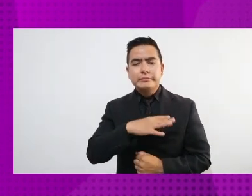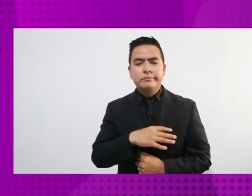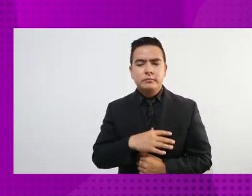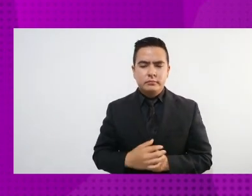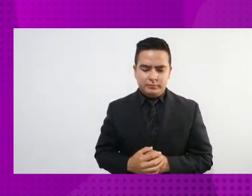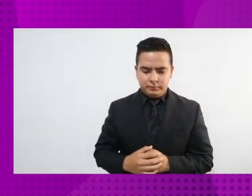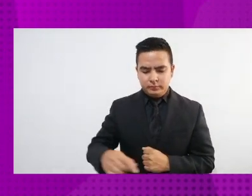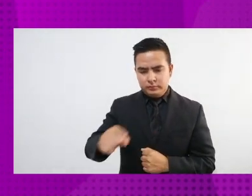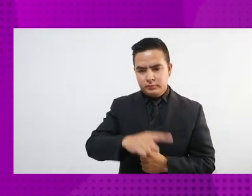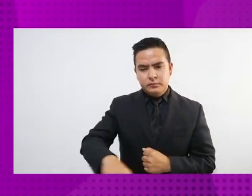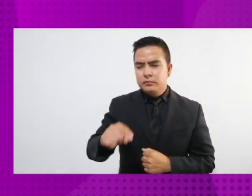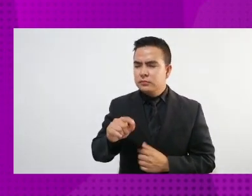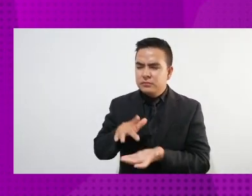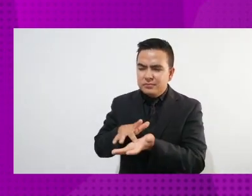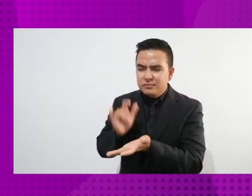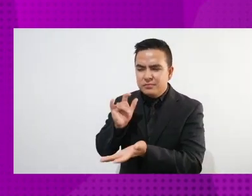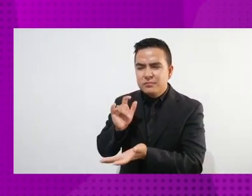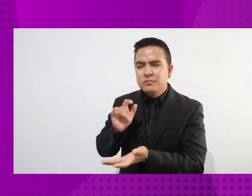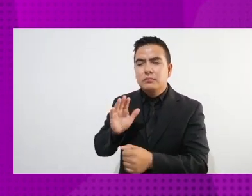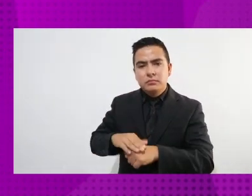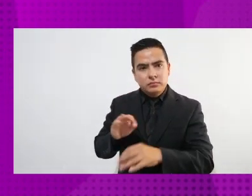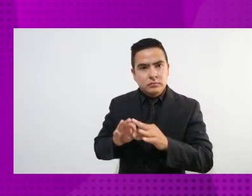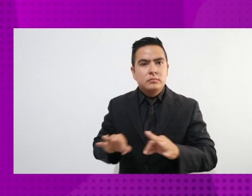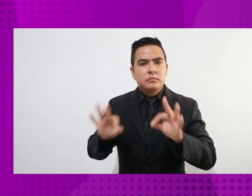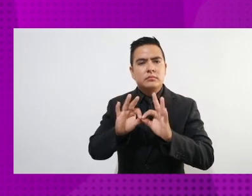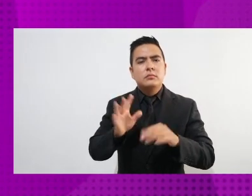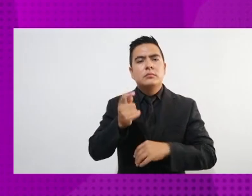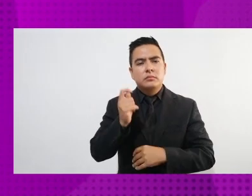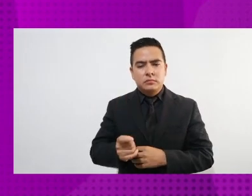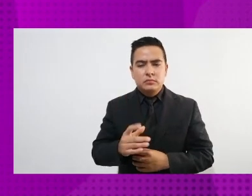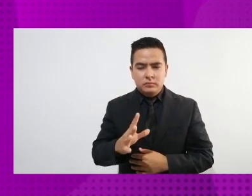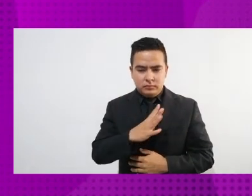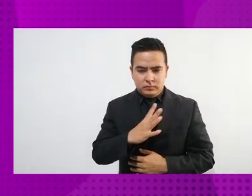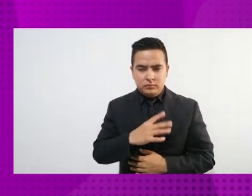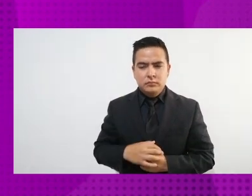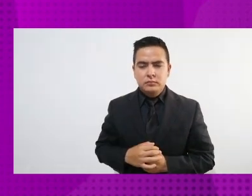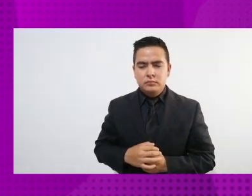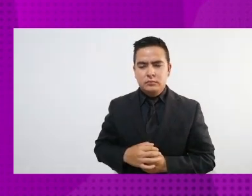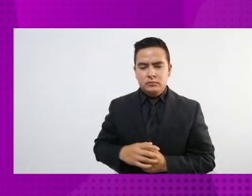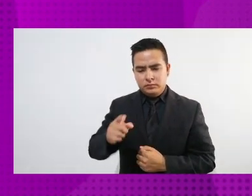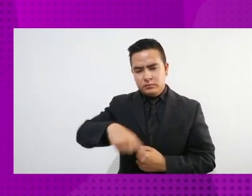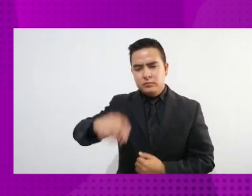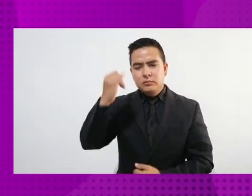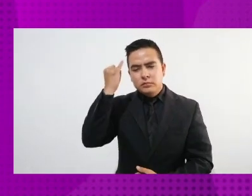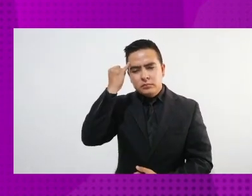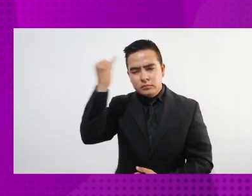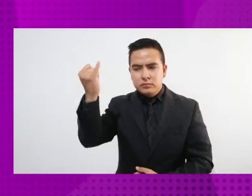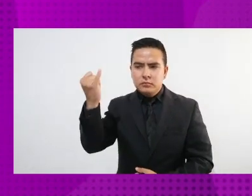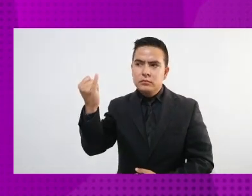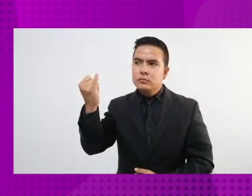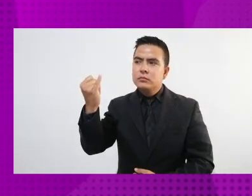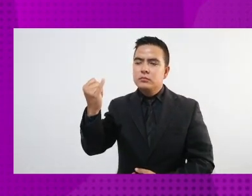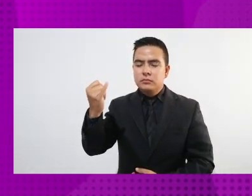de la esencia y el valor de la democracia, es precisamente construirla a partir de una idea, sobre todo